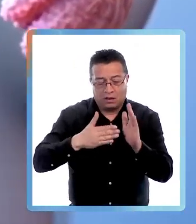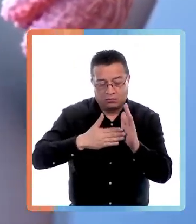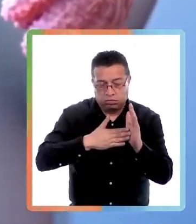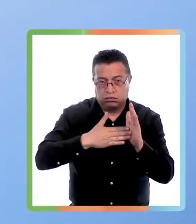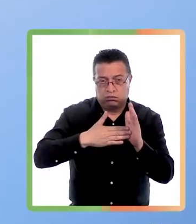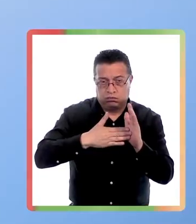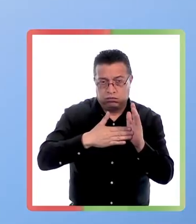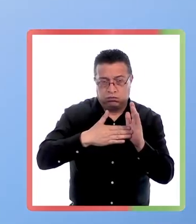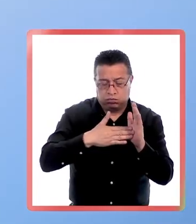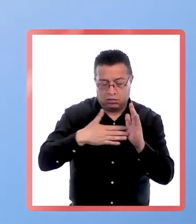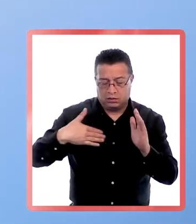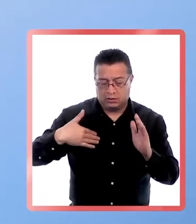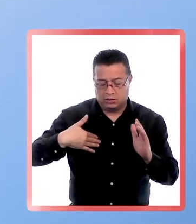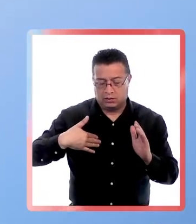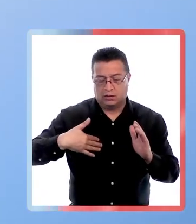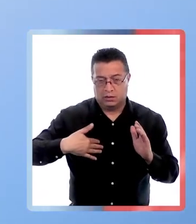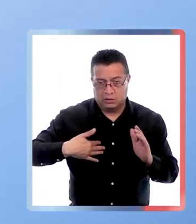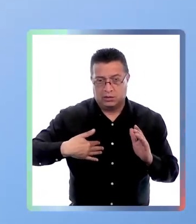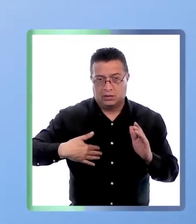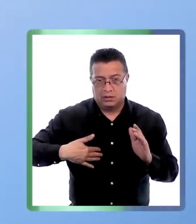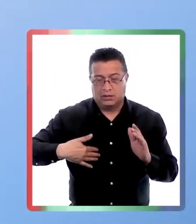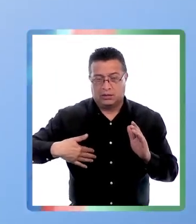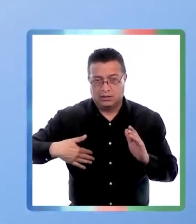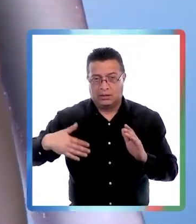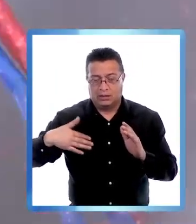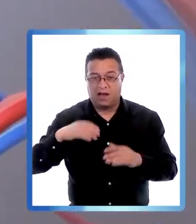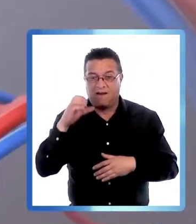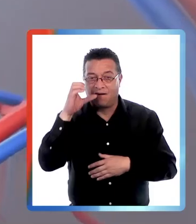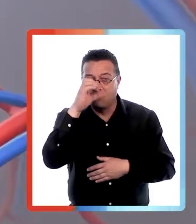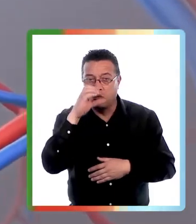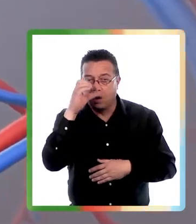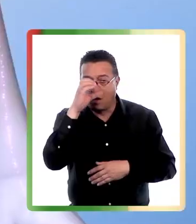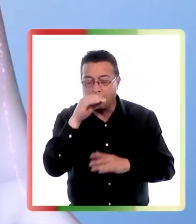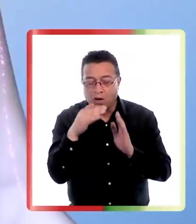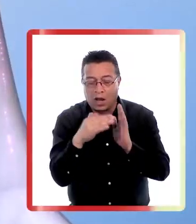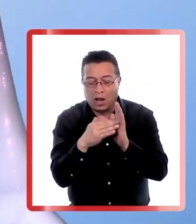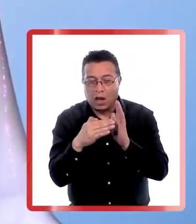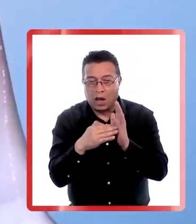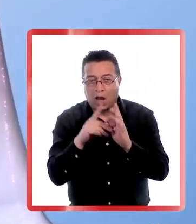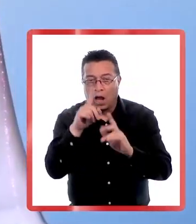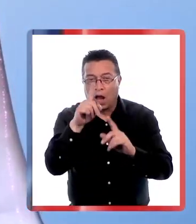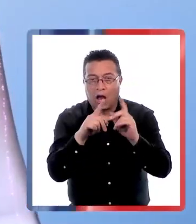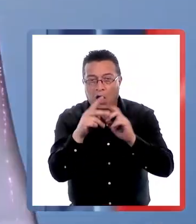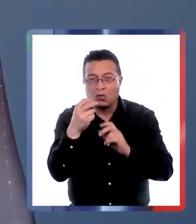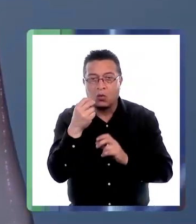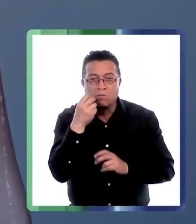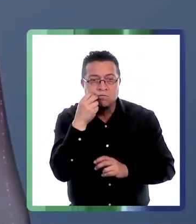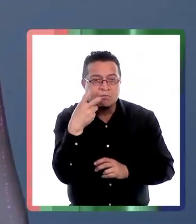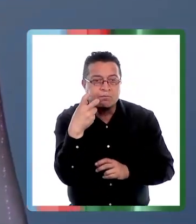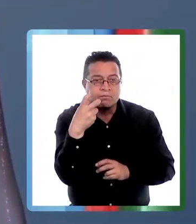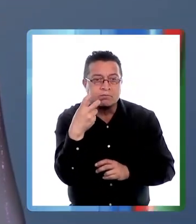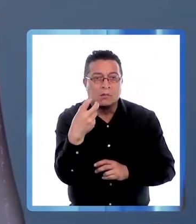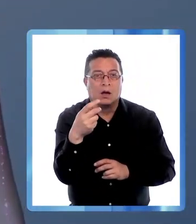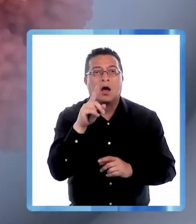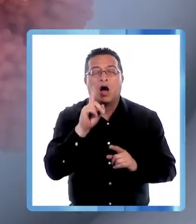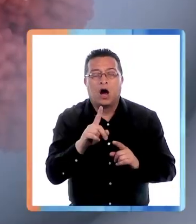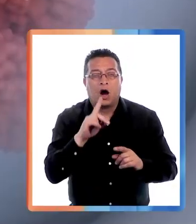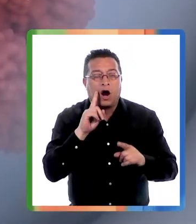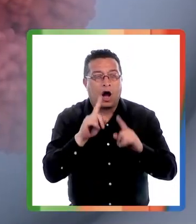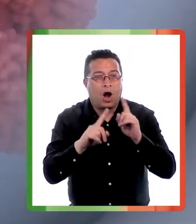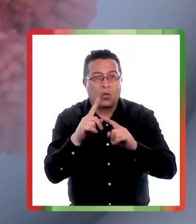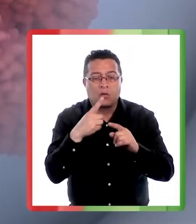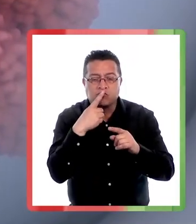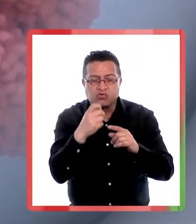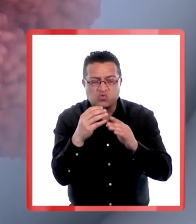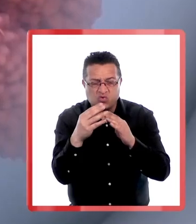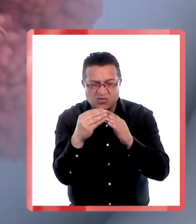es lo que está detrás de la mama, y determinar mediante esa manera si hay alguna zona, un nódulo o alguna zona